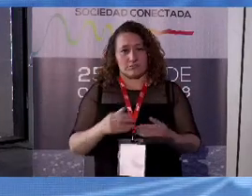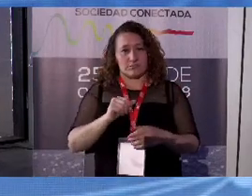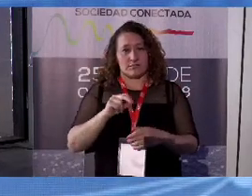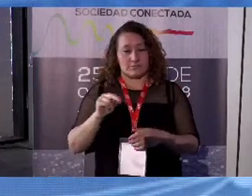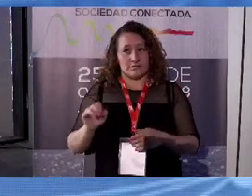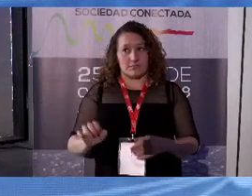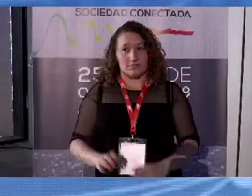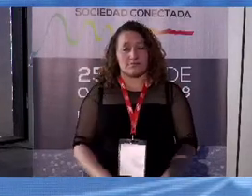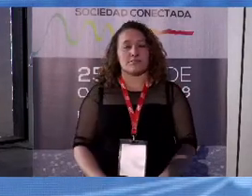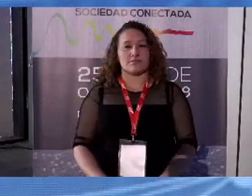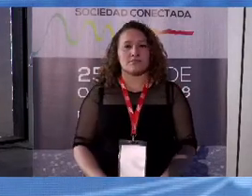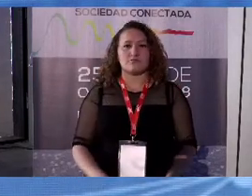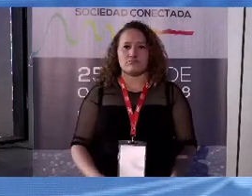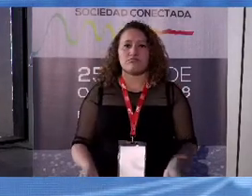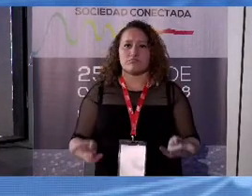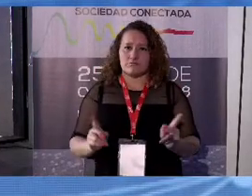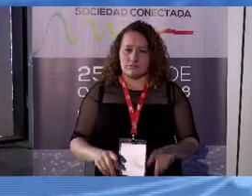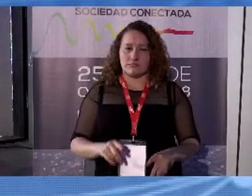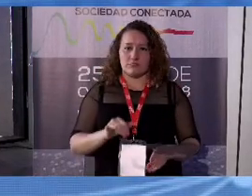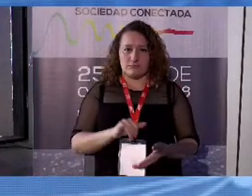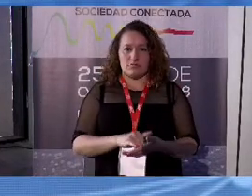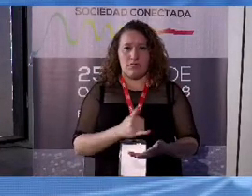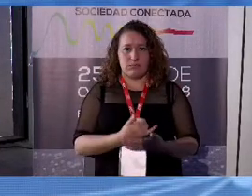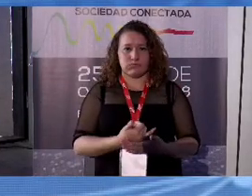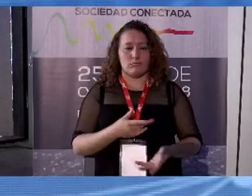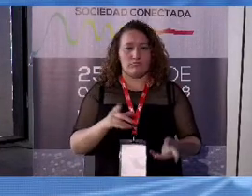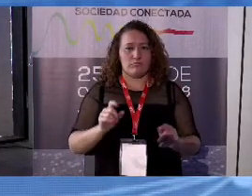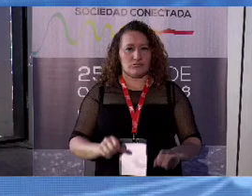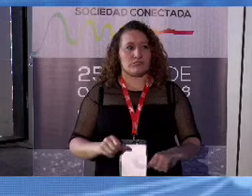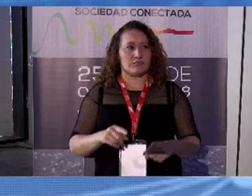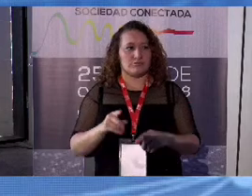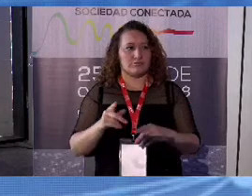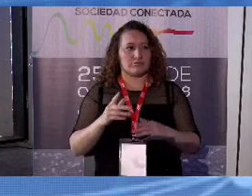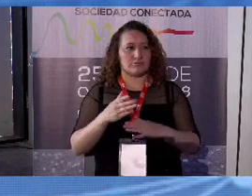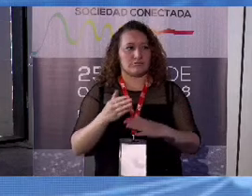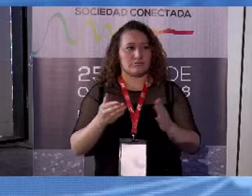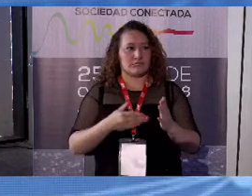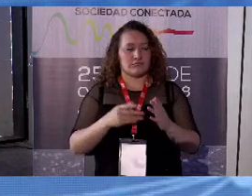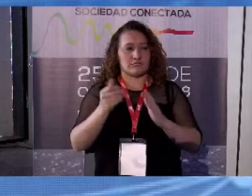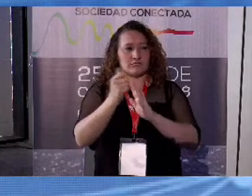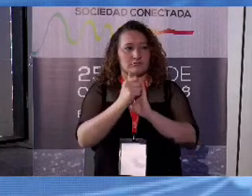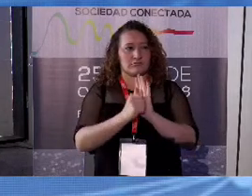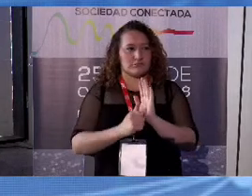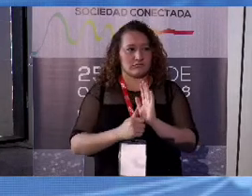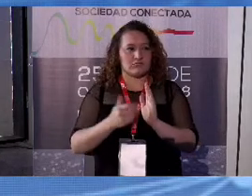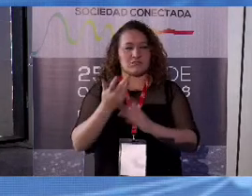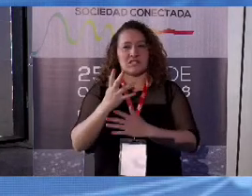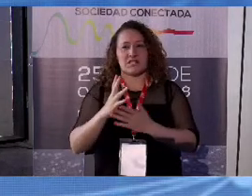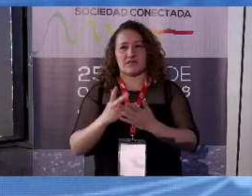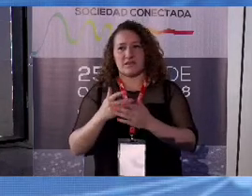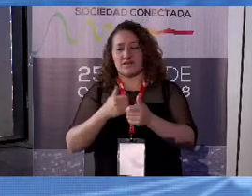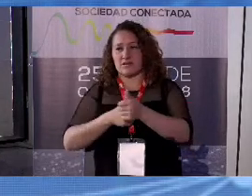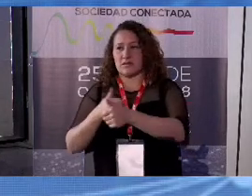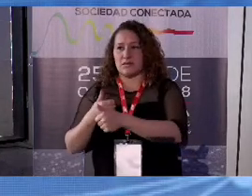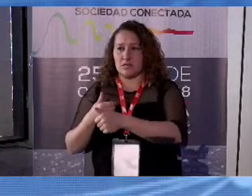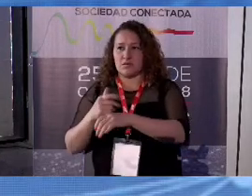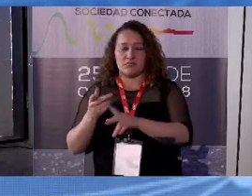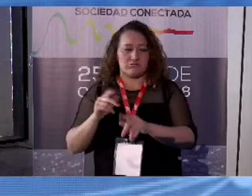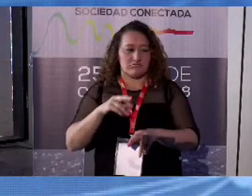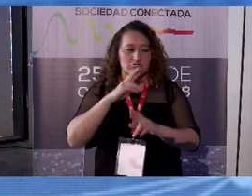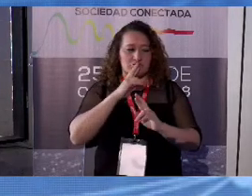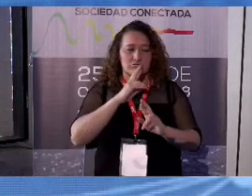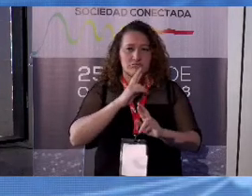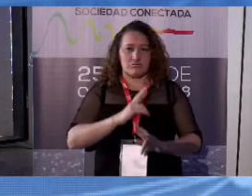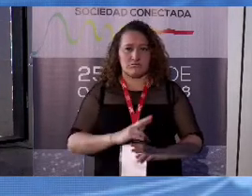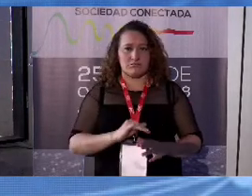ane También en esta página podrán encontrar la agenda calificar cada intervención y participar respondiendo las